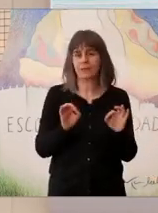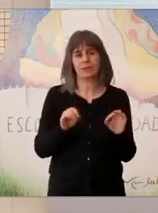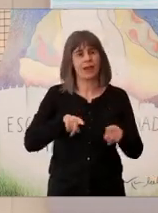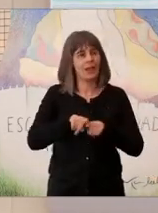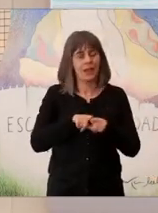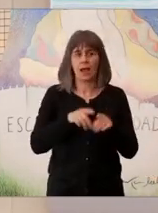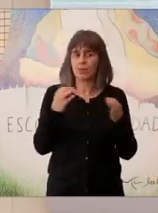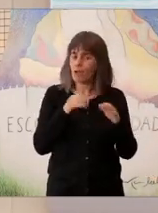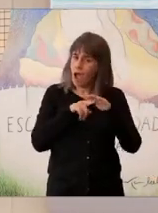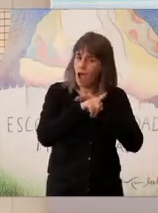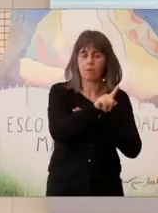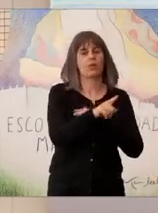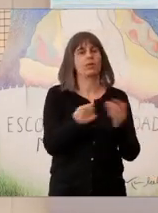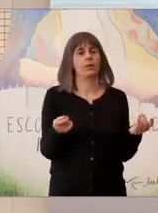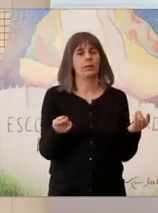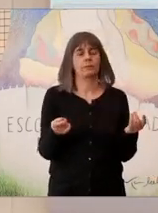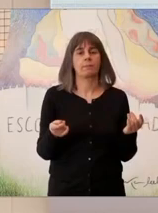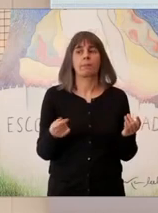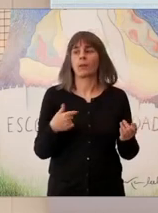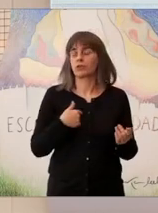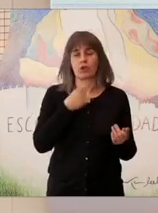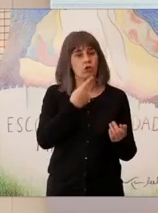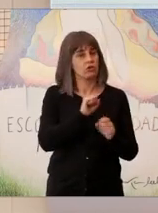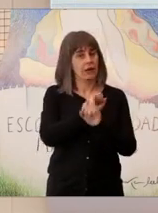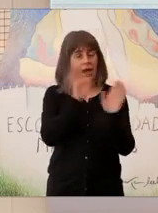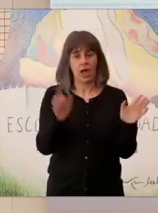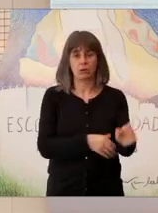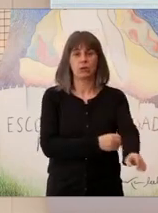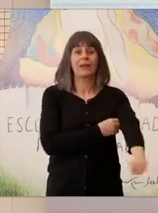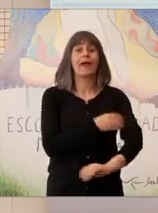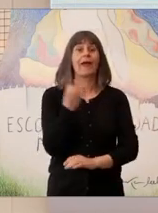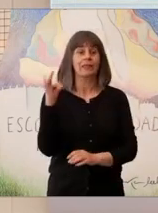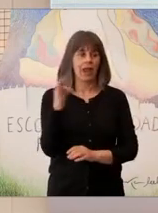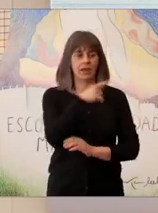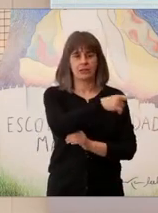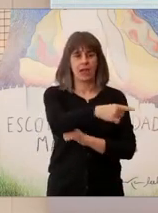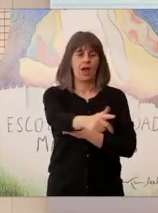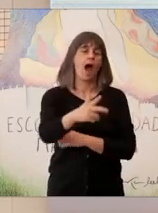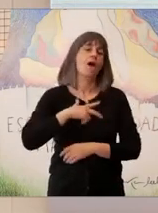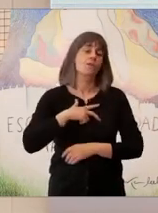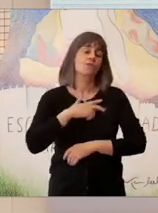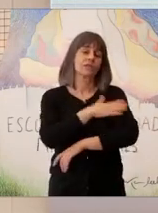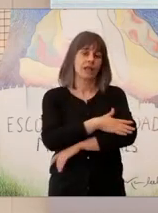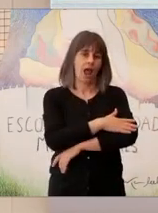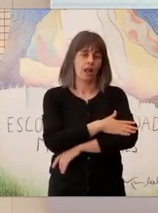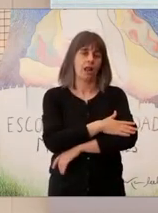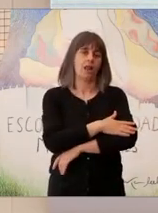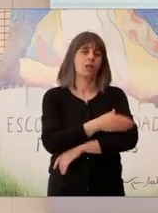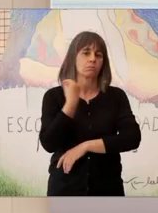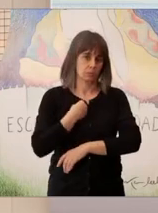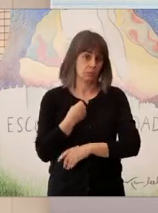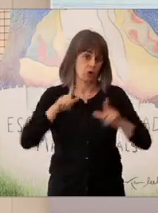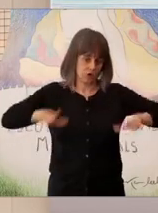creo que es cierto que aquí, y lo tengo que decir claramente, Teresa desde la Fiscalía de Sala, bueno, ella es una